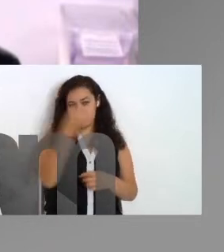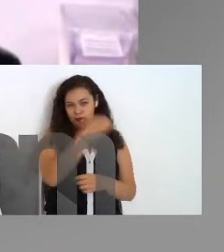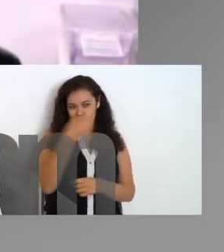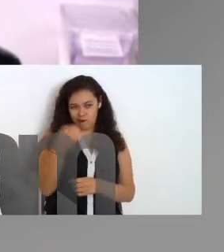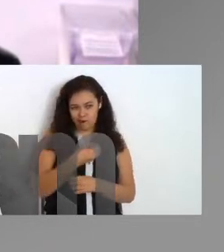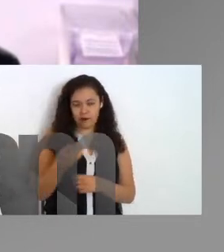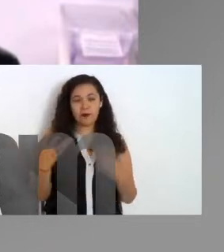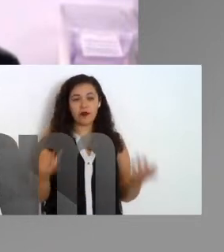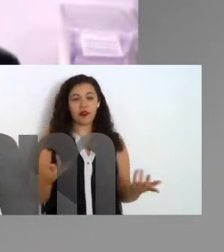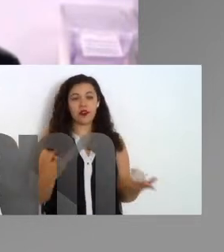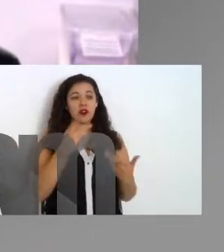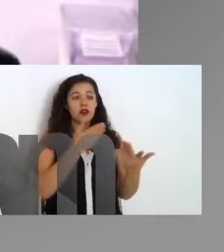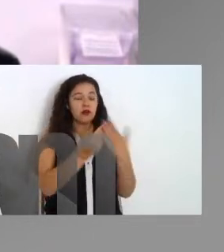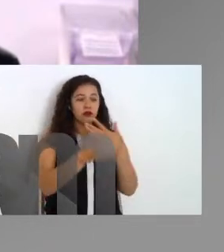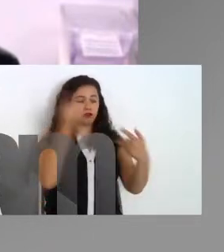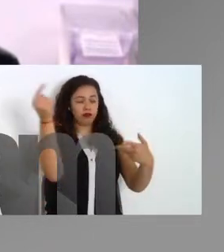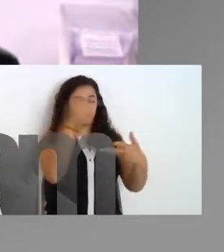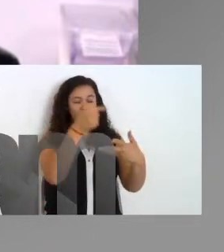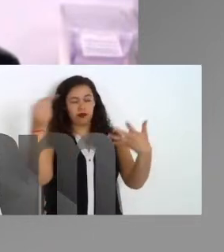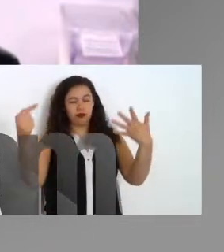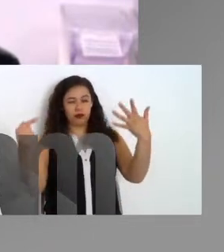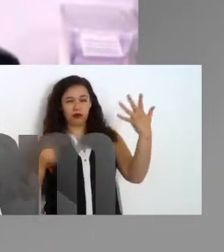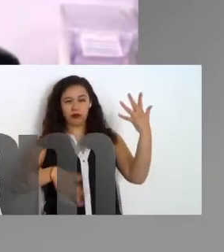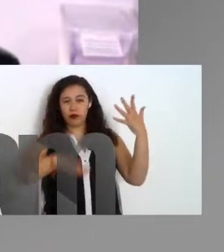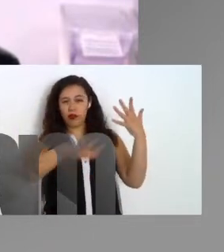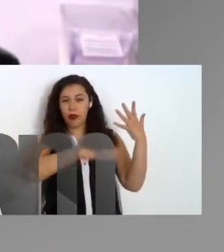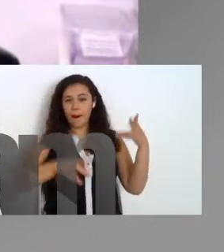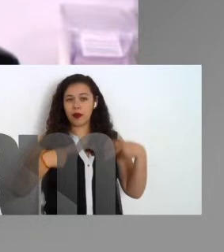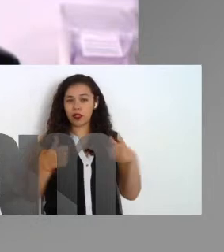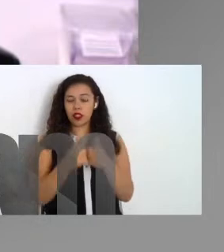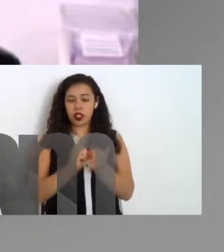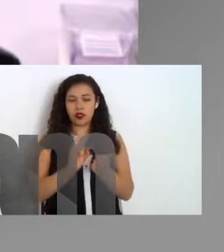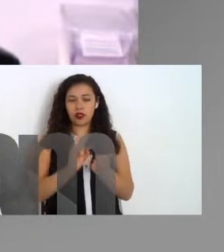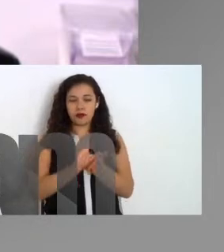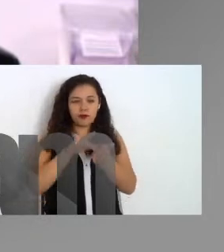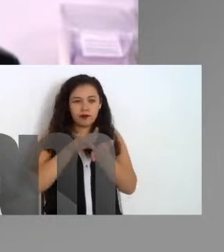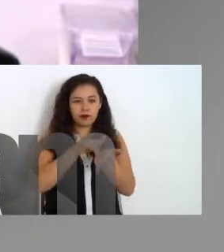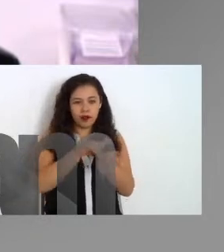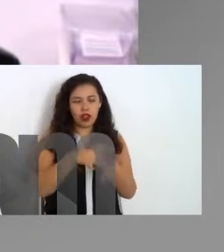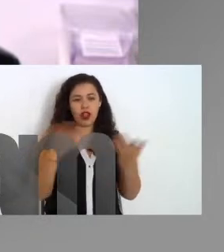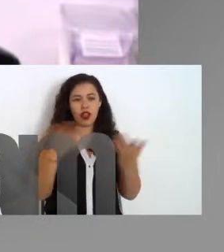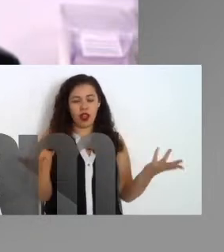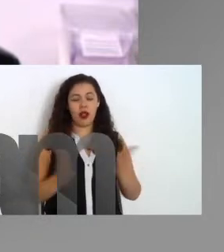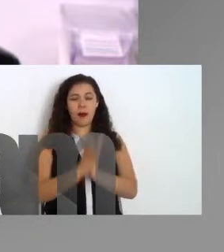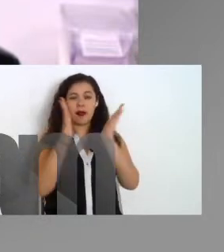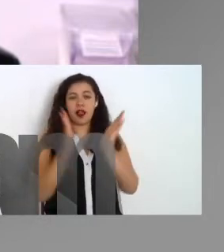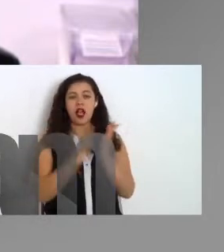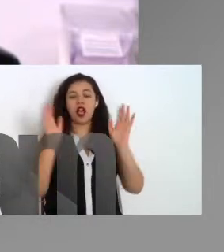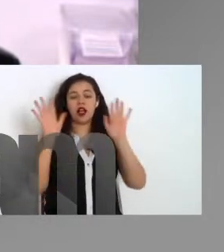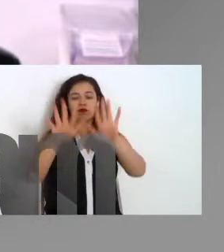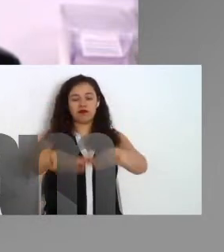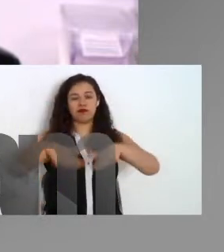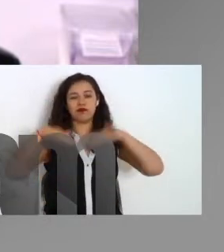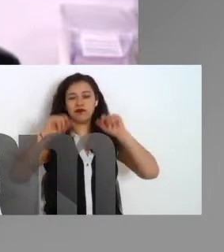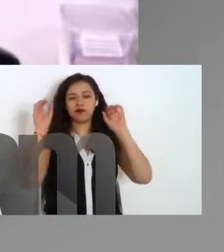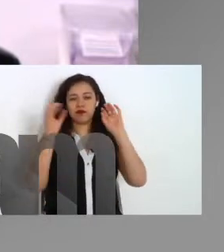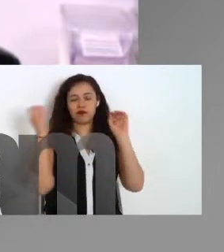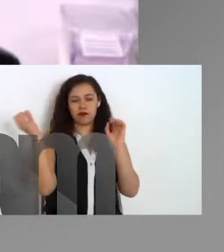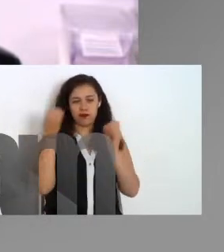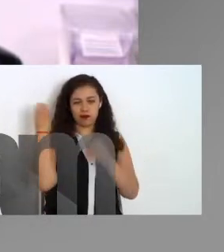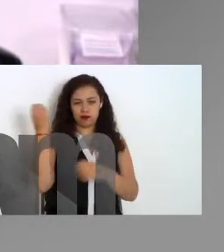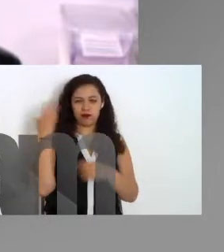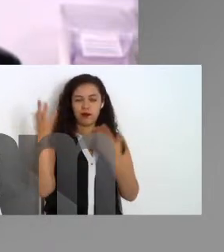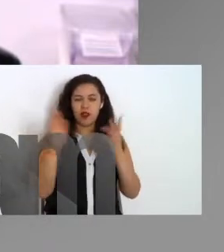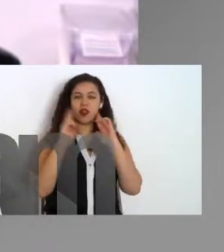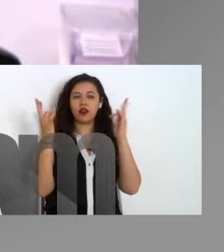y contribuciones al ambiente social de las personas con discapacidad, participación en infinidad de asambleas, congresos y reuniones